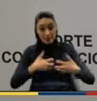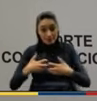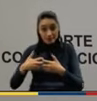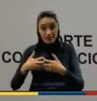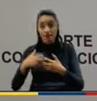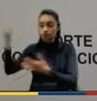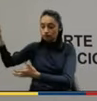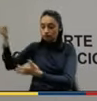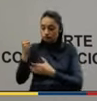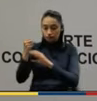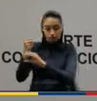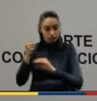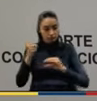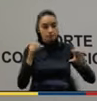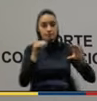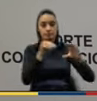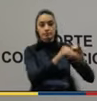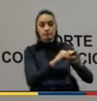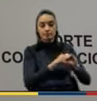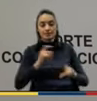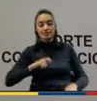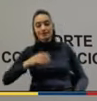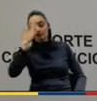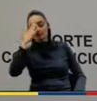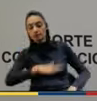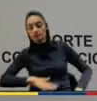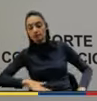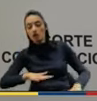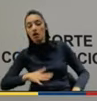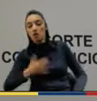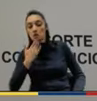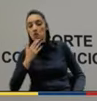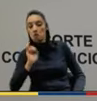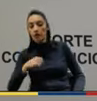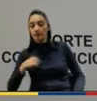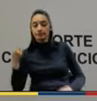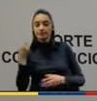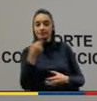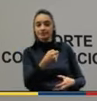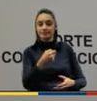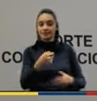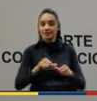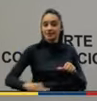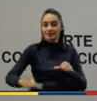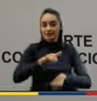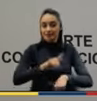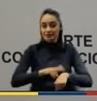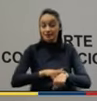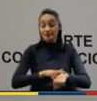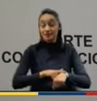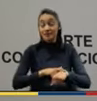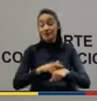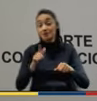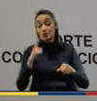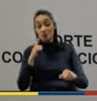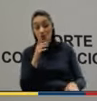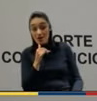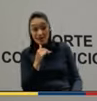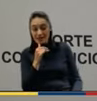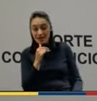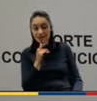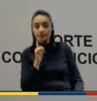entorno predecible para planificar y ejecutar proyectos de largo plazo. Esto llevaría, sin lugar de dudas, a la parálisis de proyectos, al